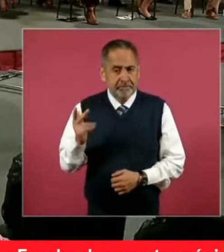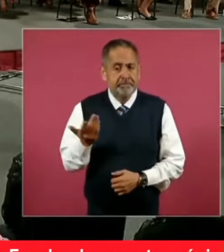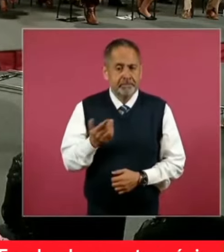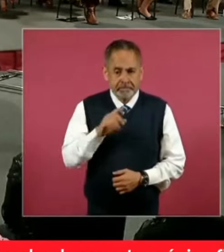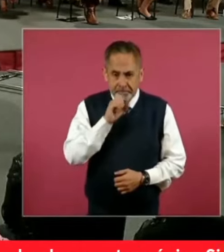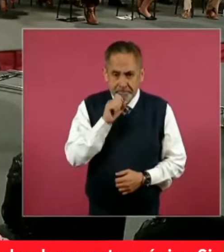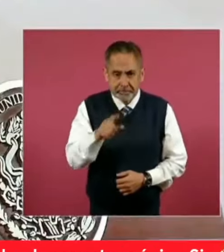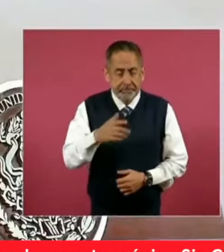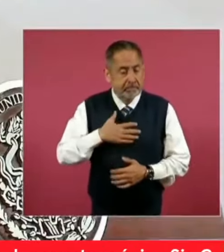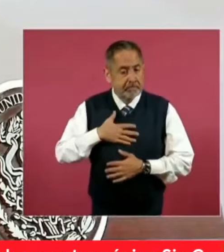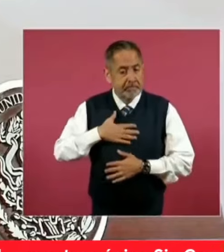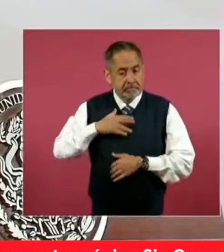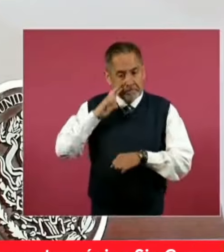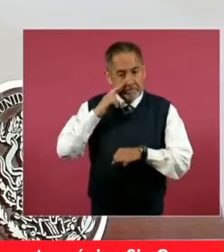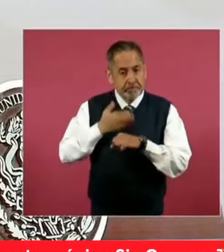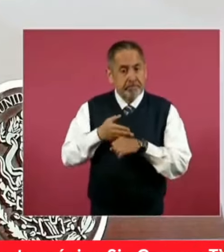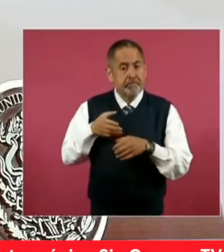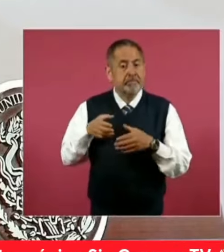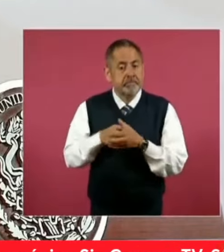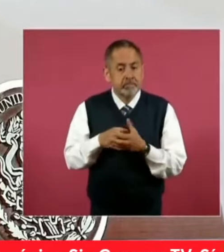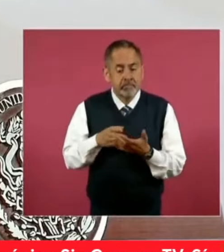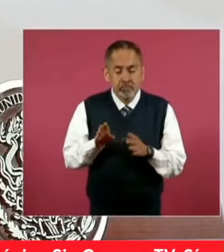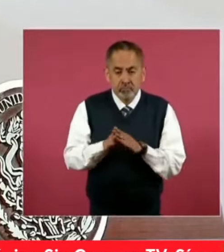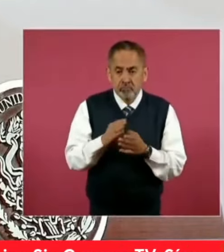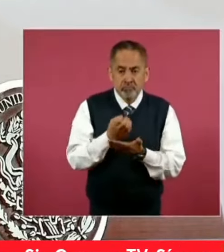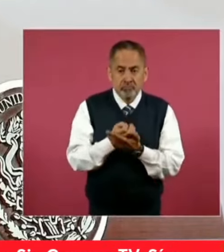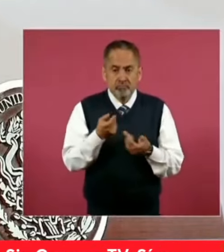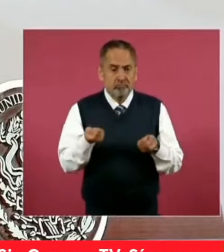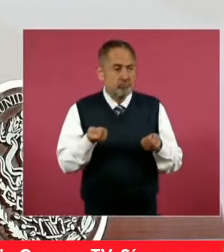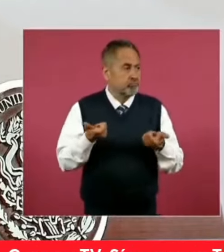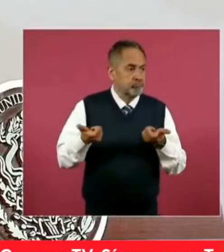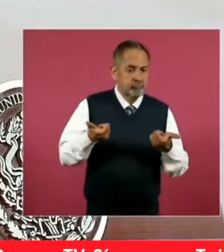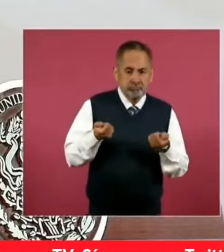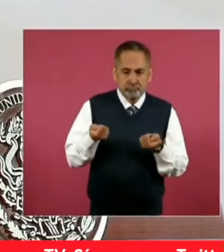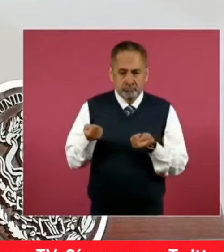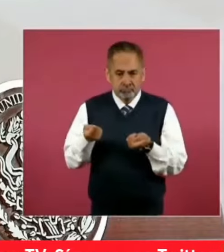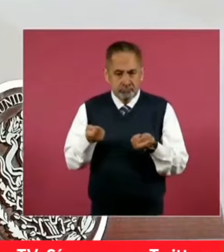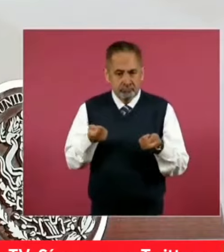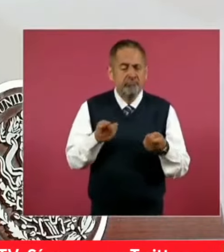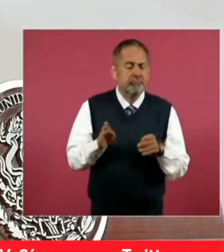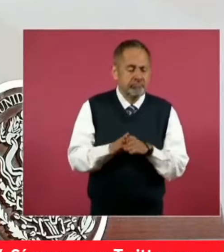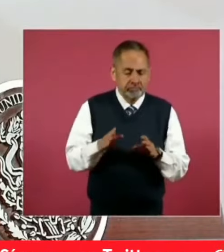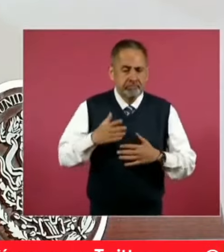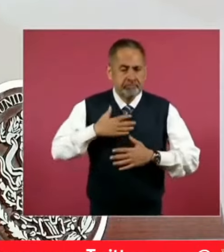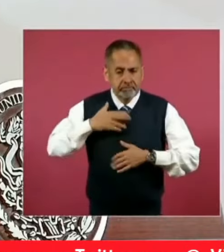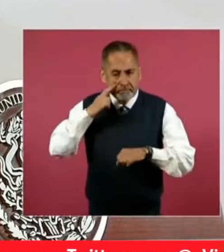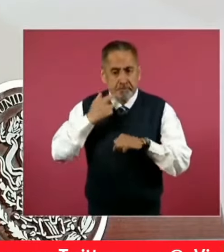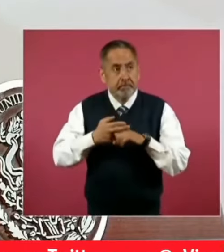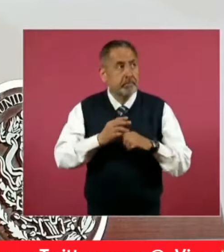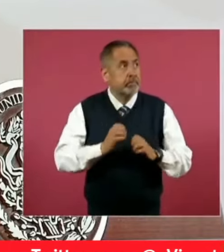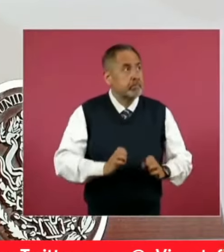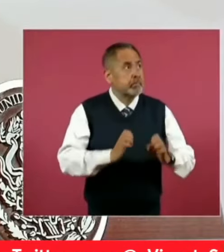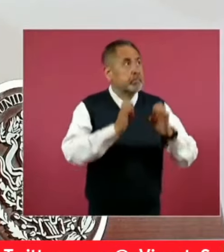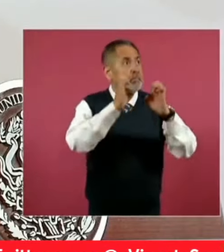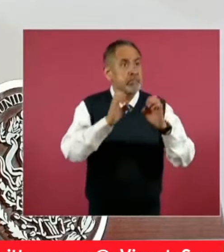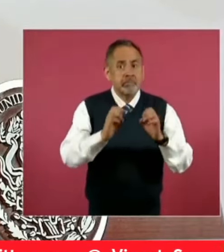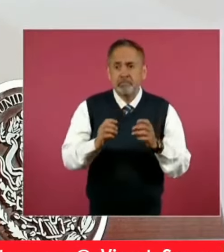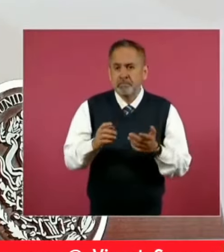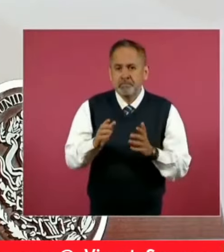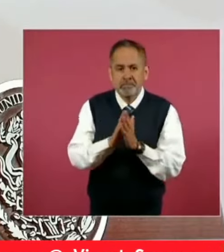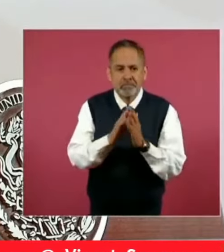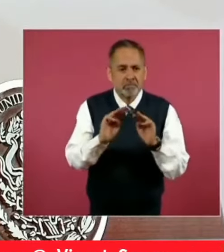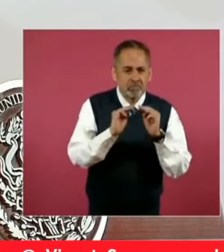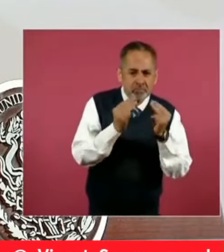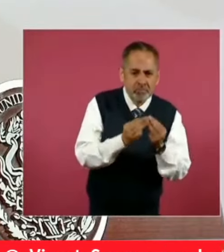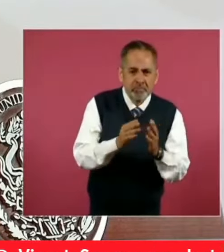de ser responsable de la economía del país, tiene bajo su resguardo edificios, muebles,